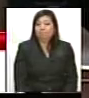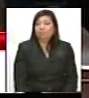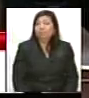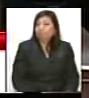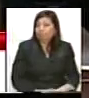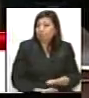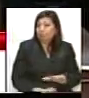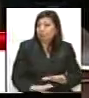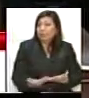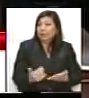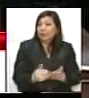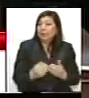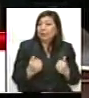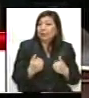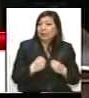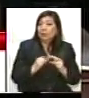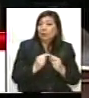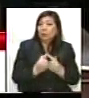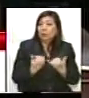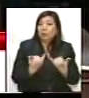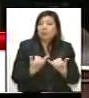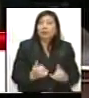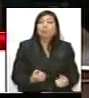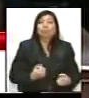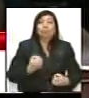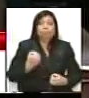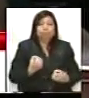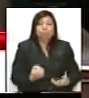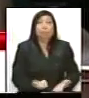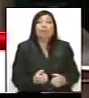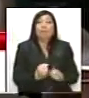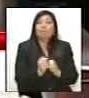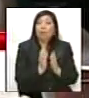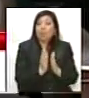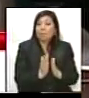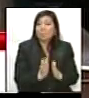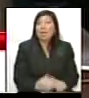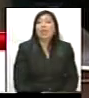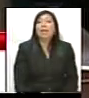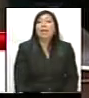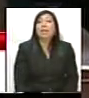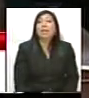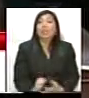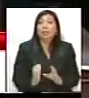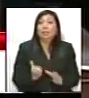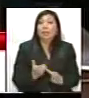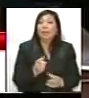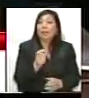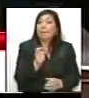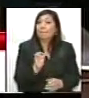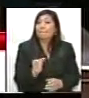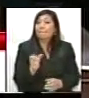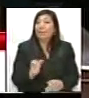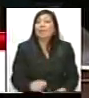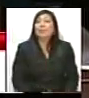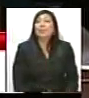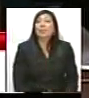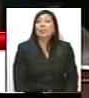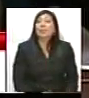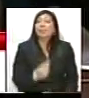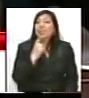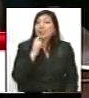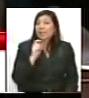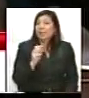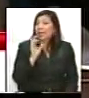negociaciones que se tiene con los sectores en este caso de transportistas normales de carga y de personas se ha requerido